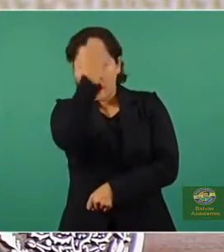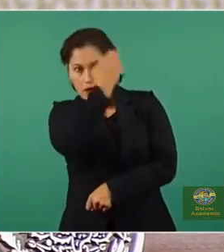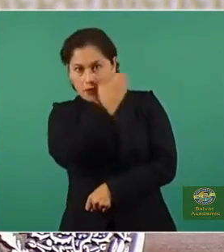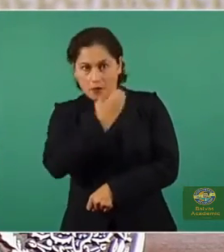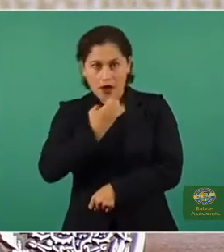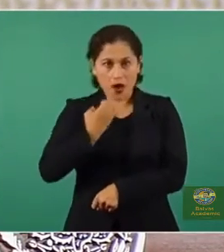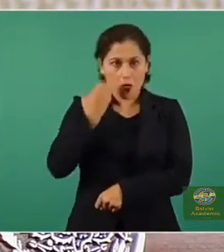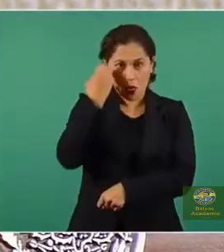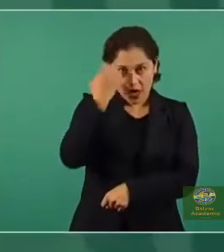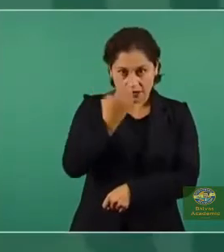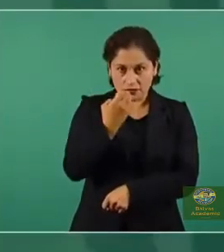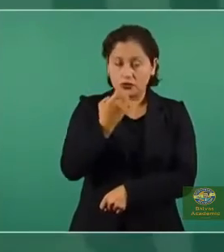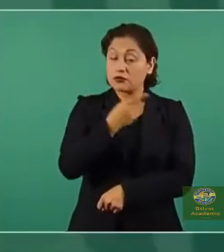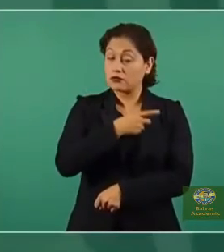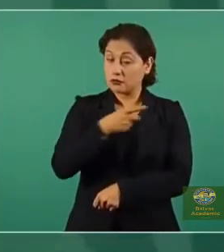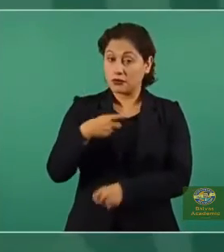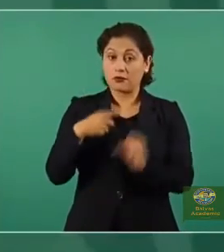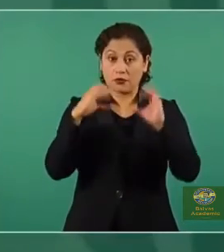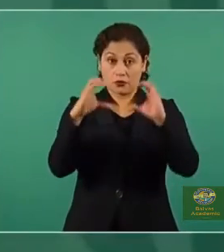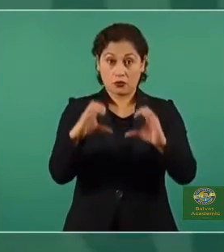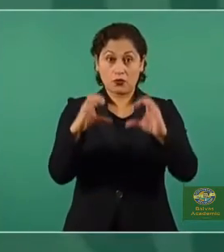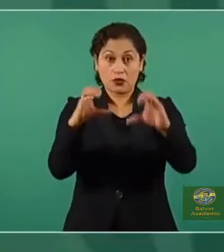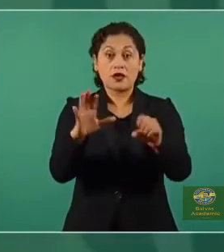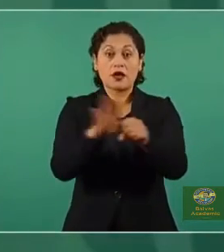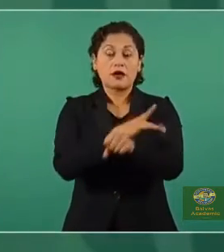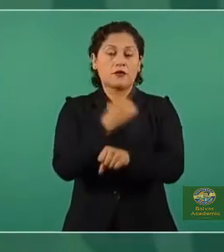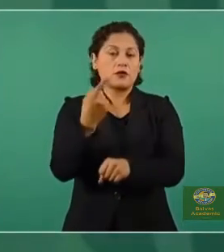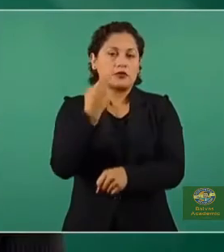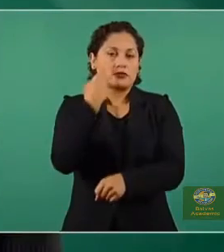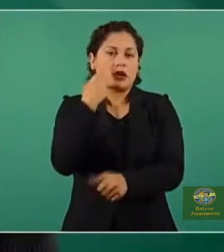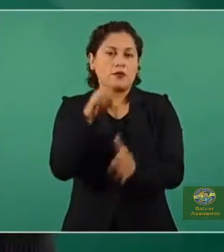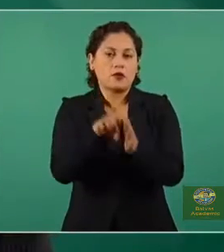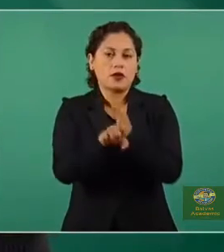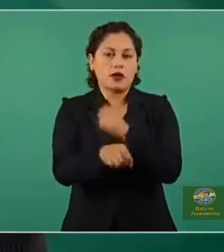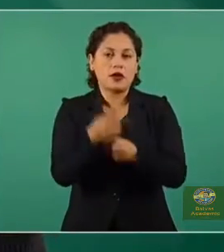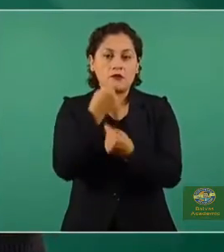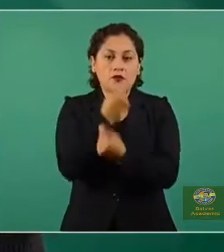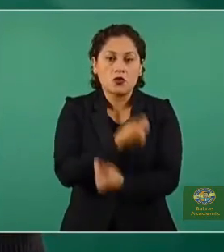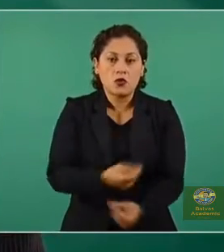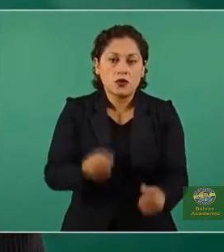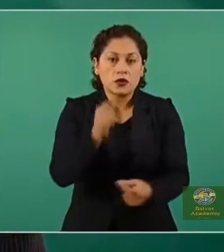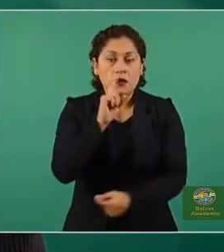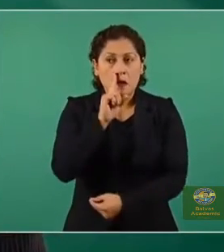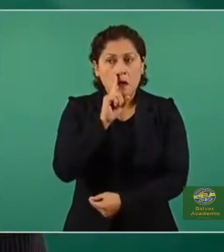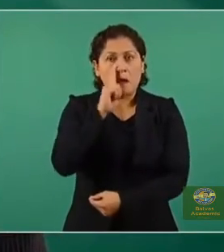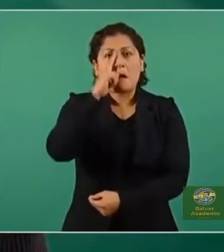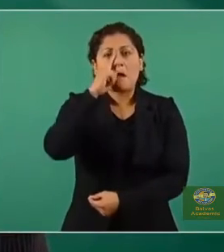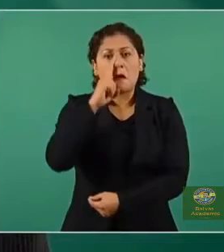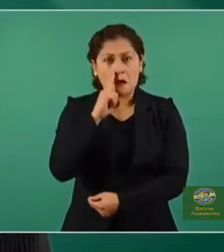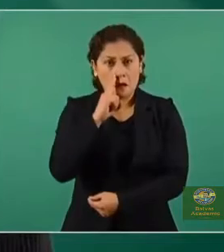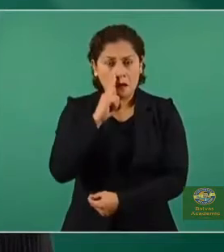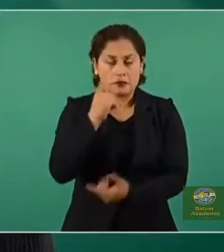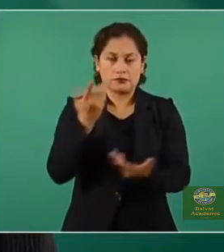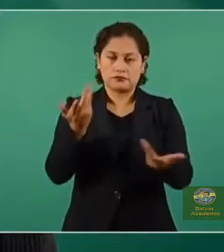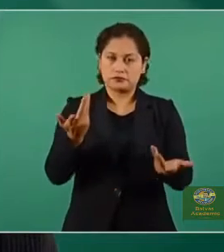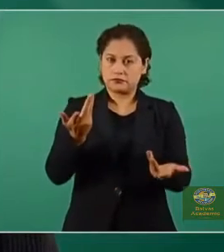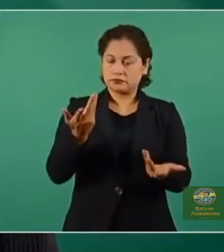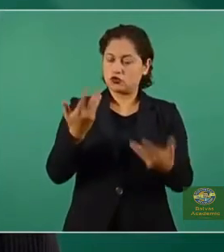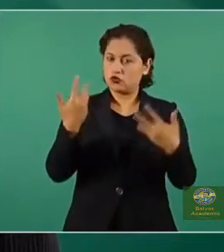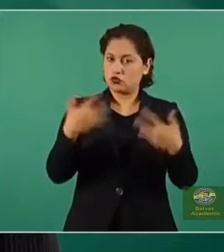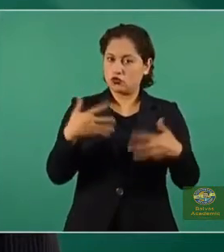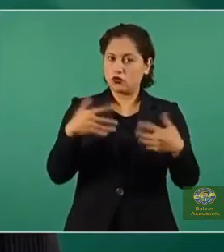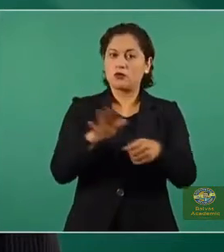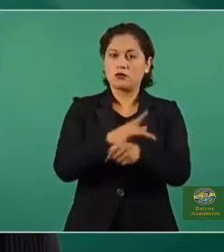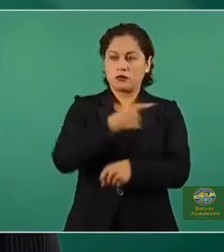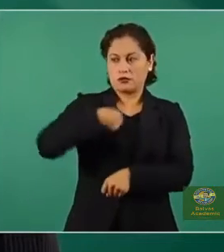cuidado, sobre todo porque el hecho de poner, por ejemplo, el cotonete en la nariz del pequeñito, sí se me hace, a los adultos nos molesta o